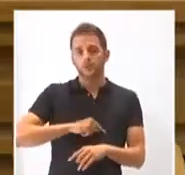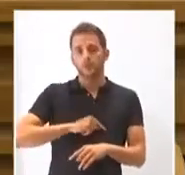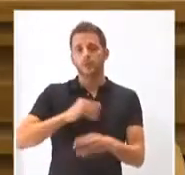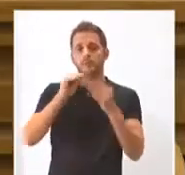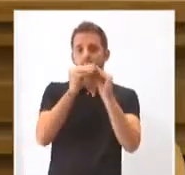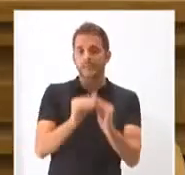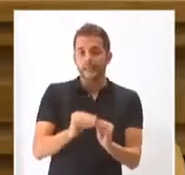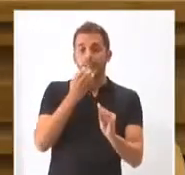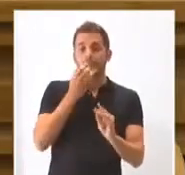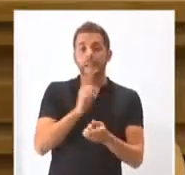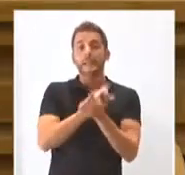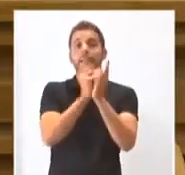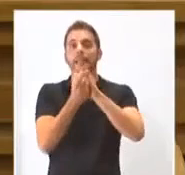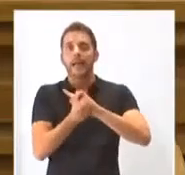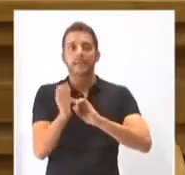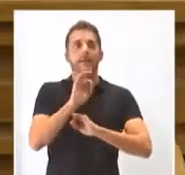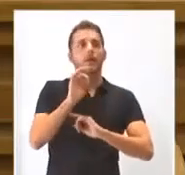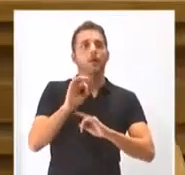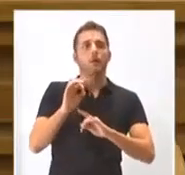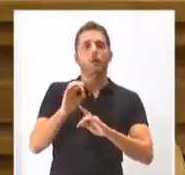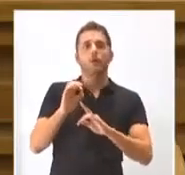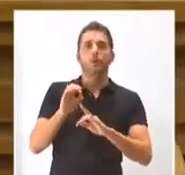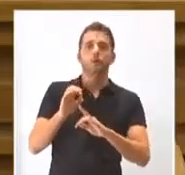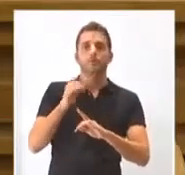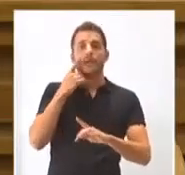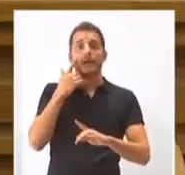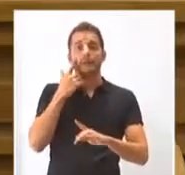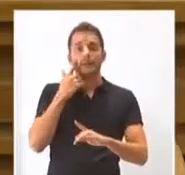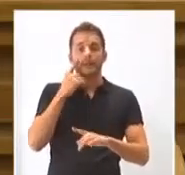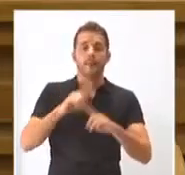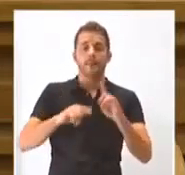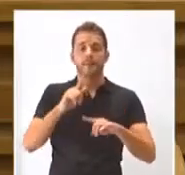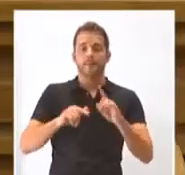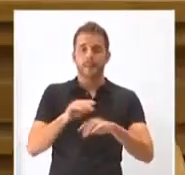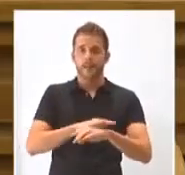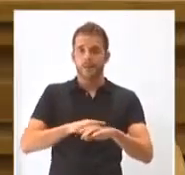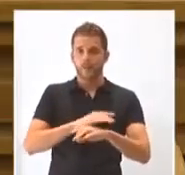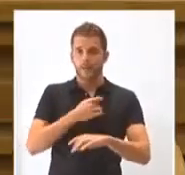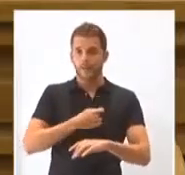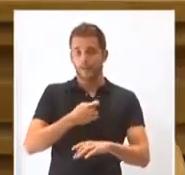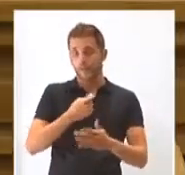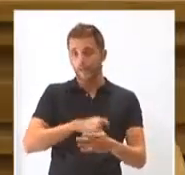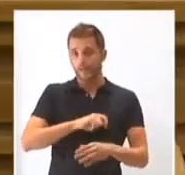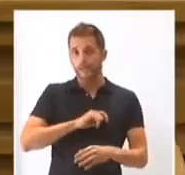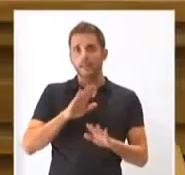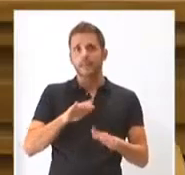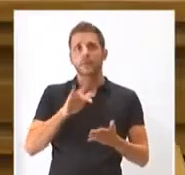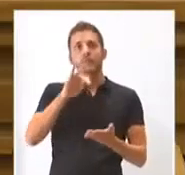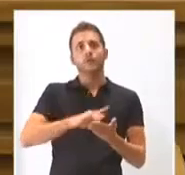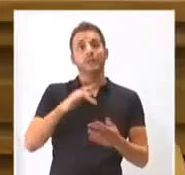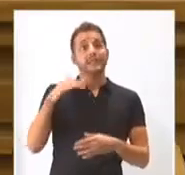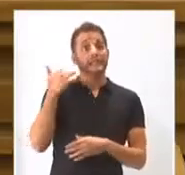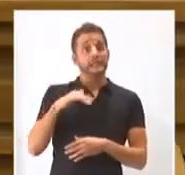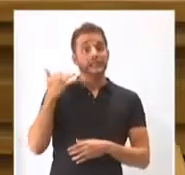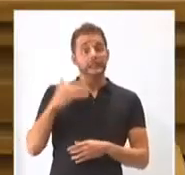si no se acoge en parte o totalmente por la administración del estado pero en toledo el yeso de seseña ya